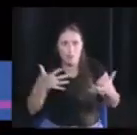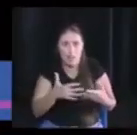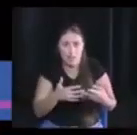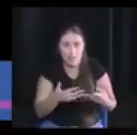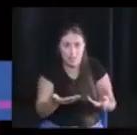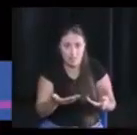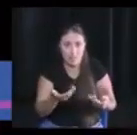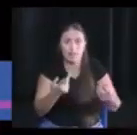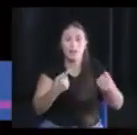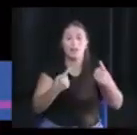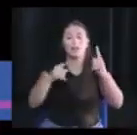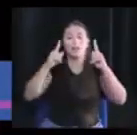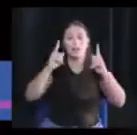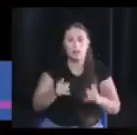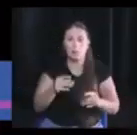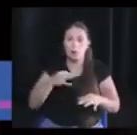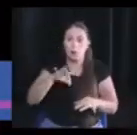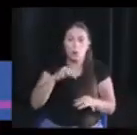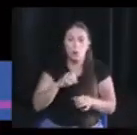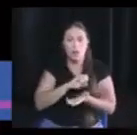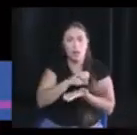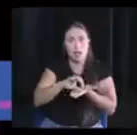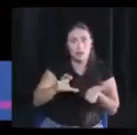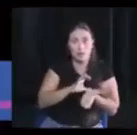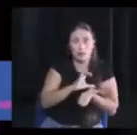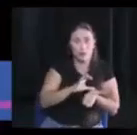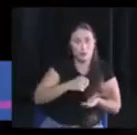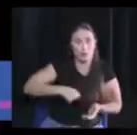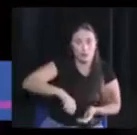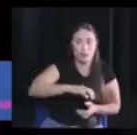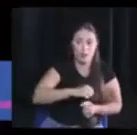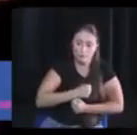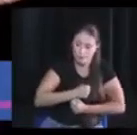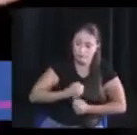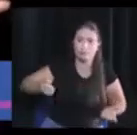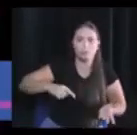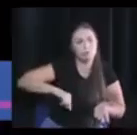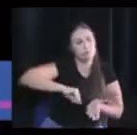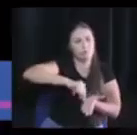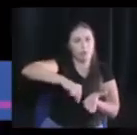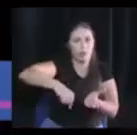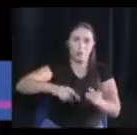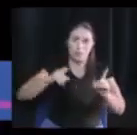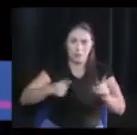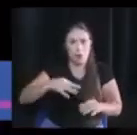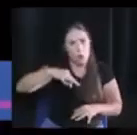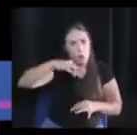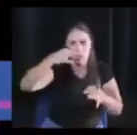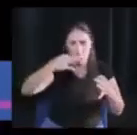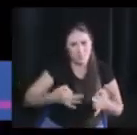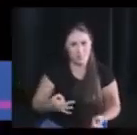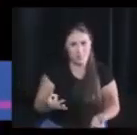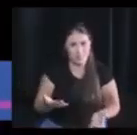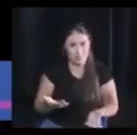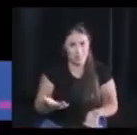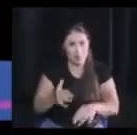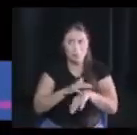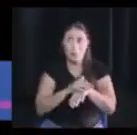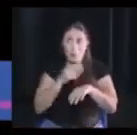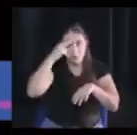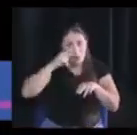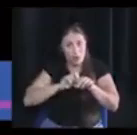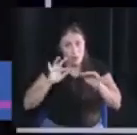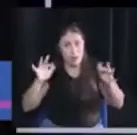sociedad del mundo que se lanza una iniciativa popular como para hacer un referéndum en plena pandemia. Esto es una...